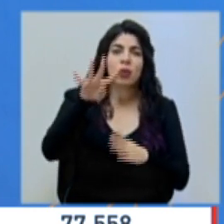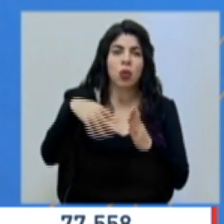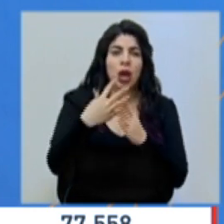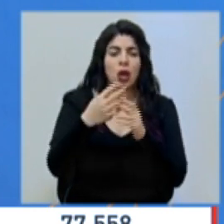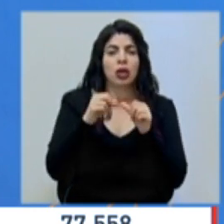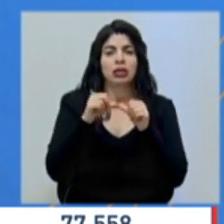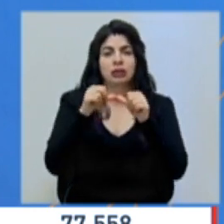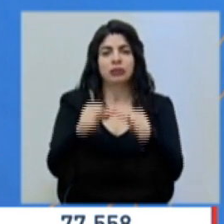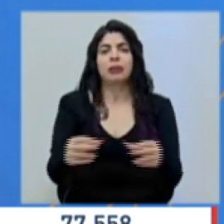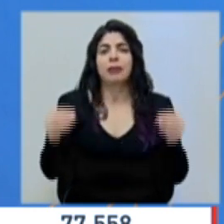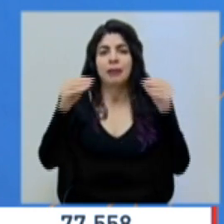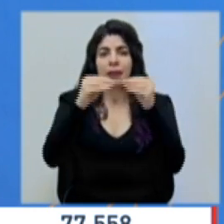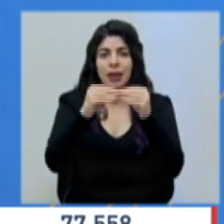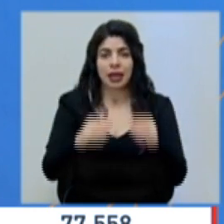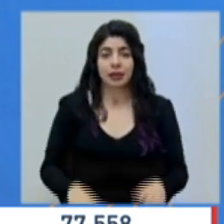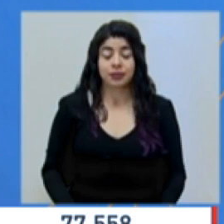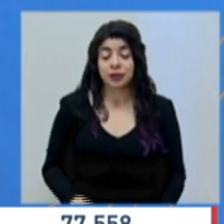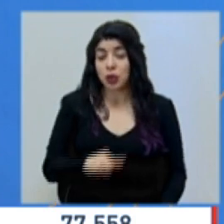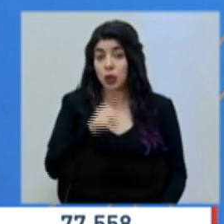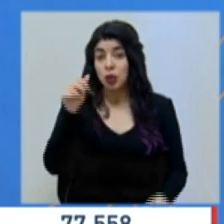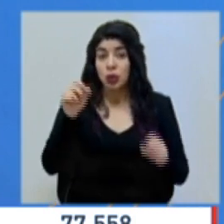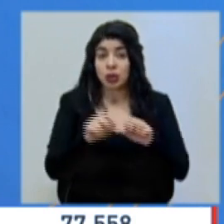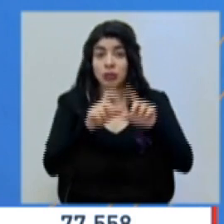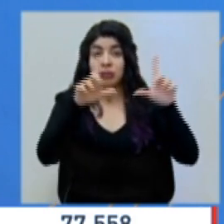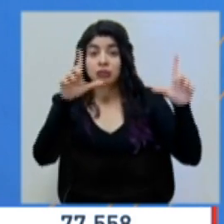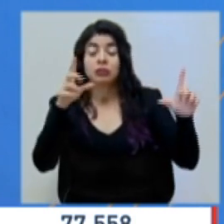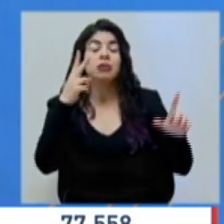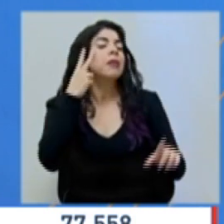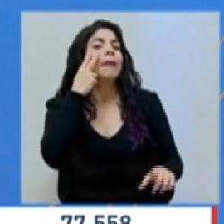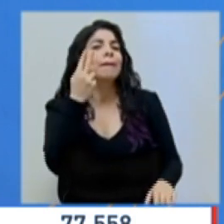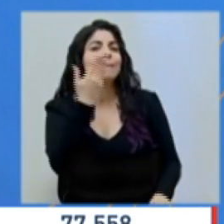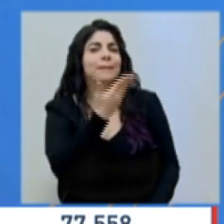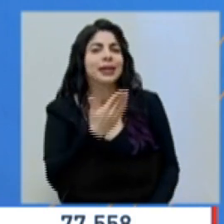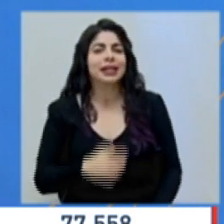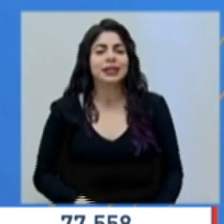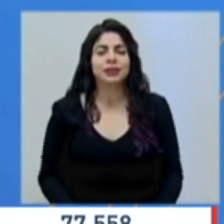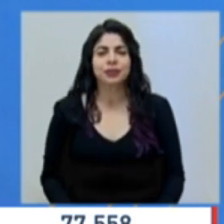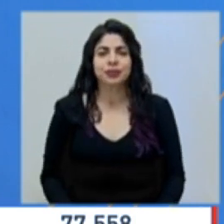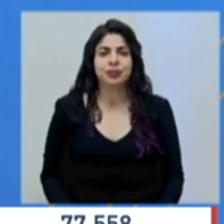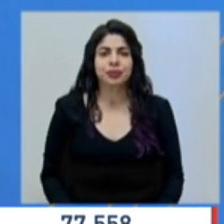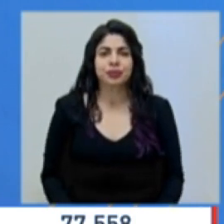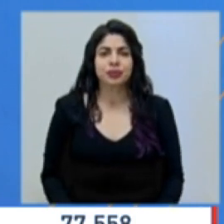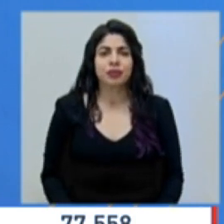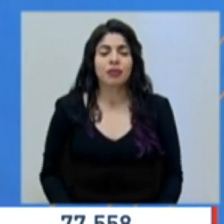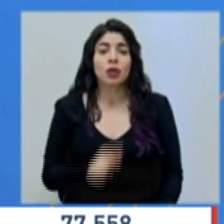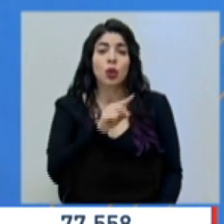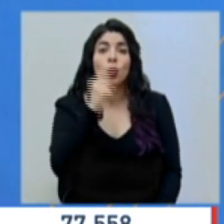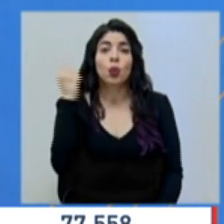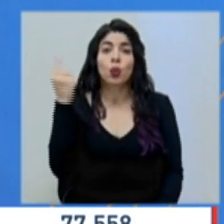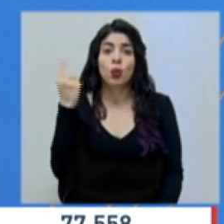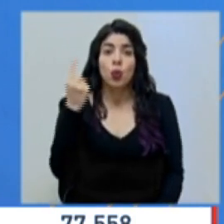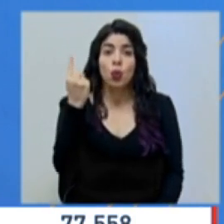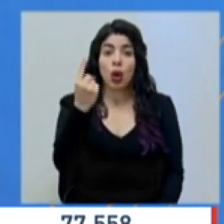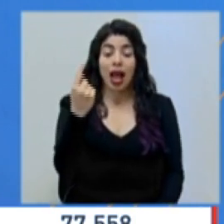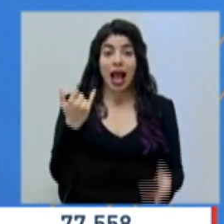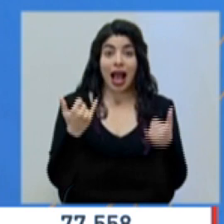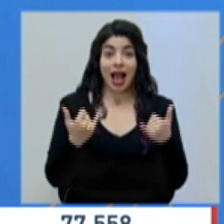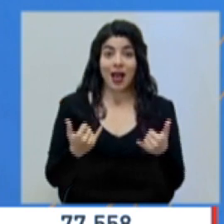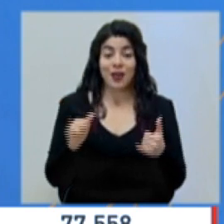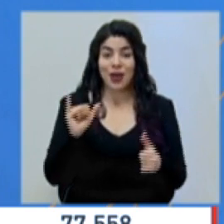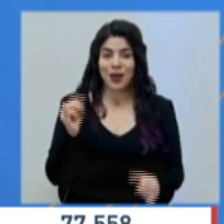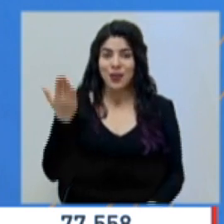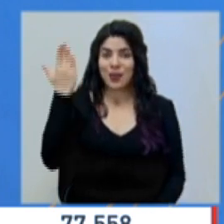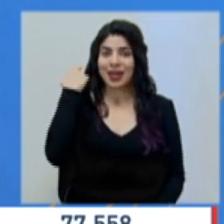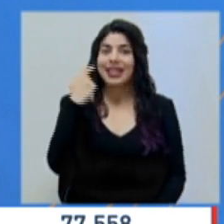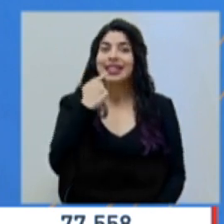más. En la próxima imagen podemos ver Este huracán actualmente, como dijimos,